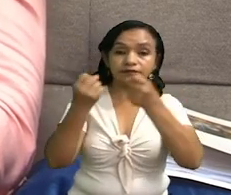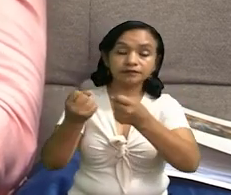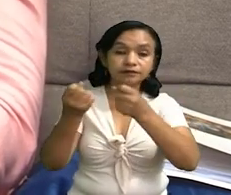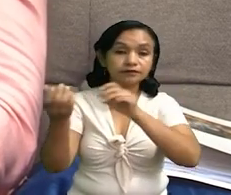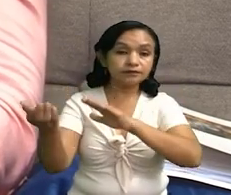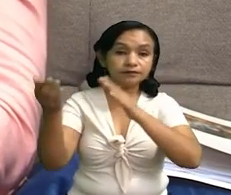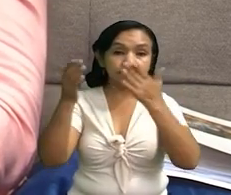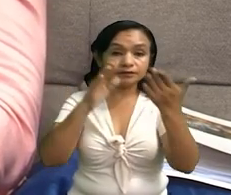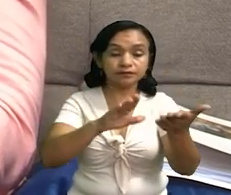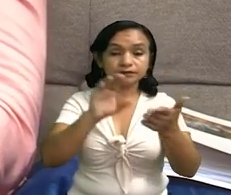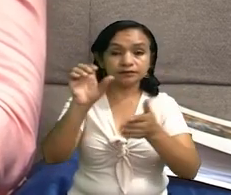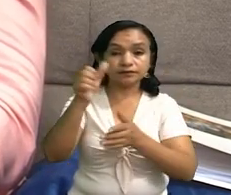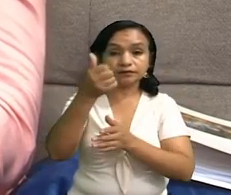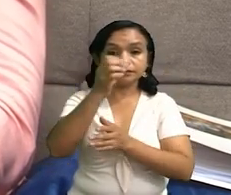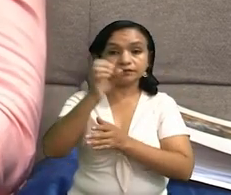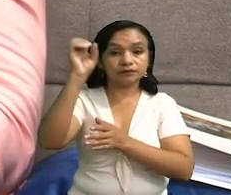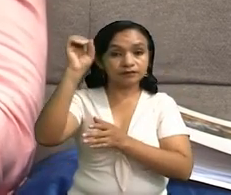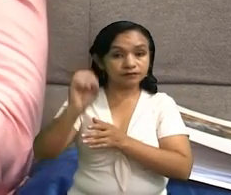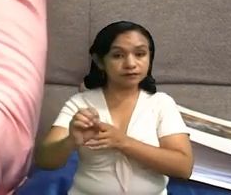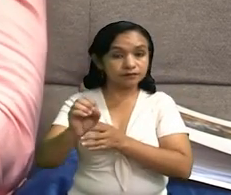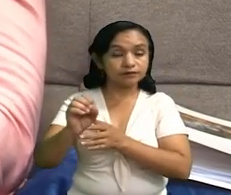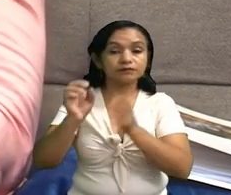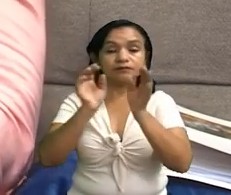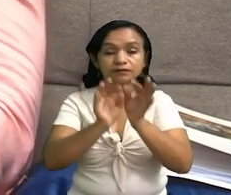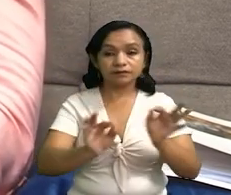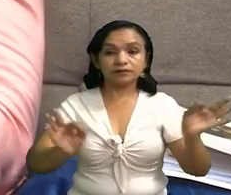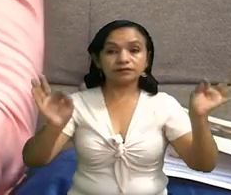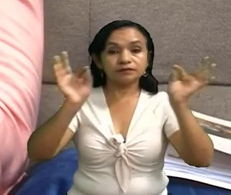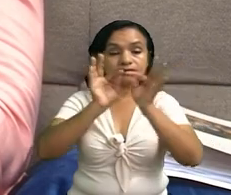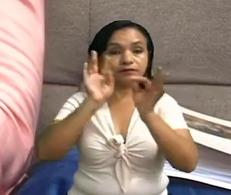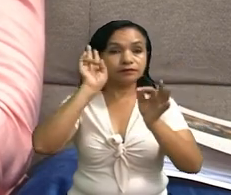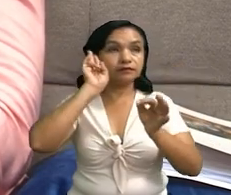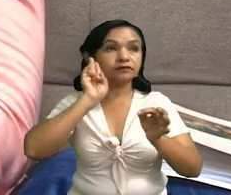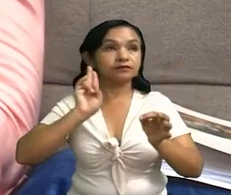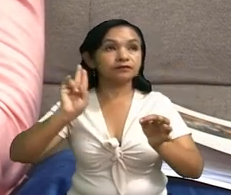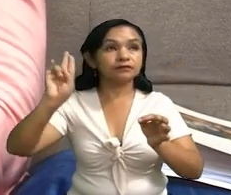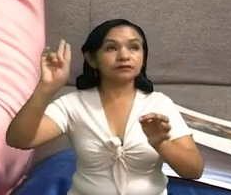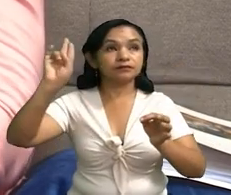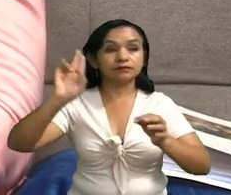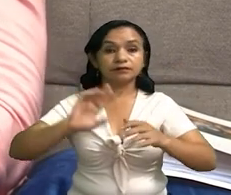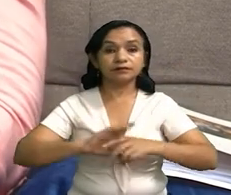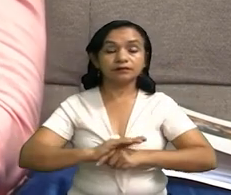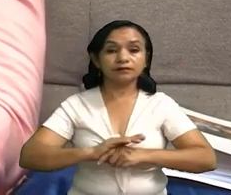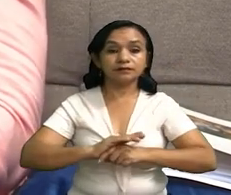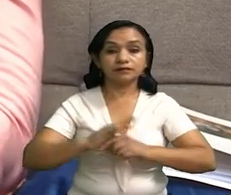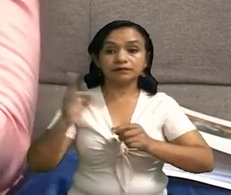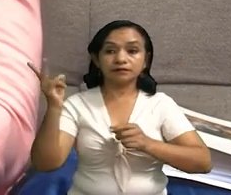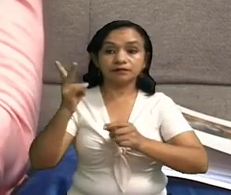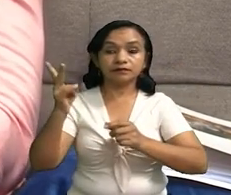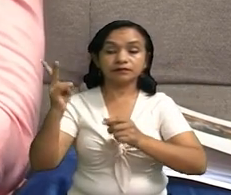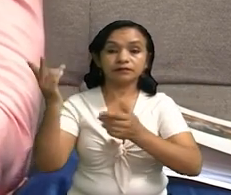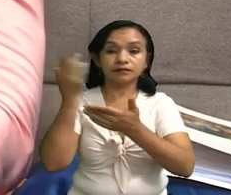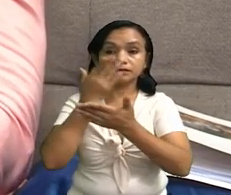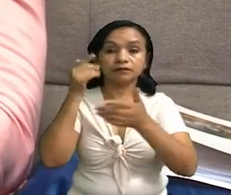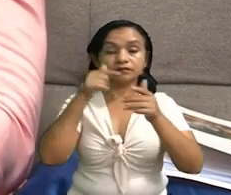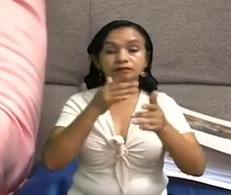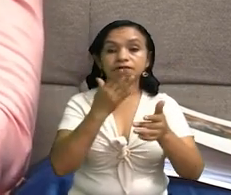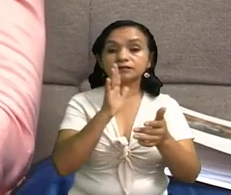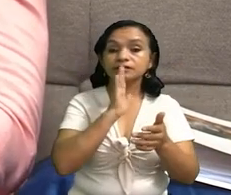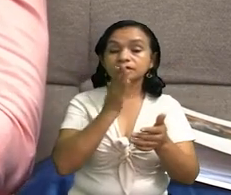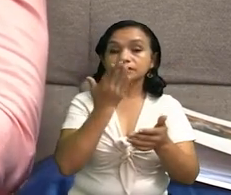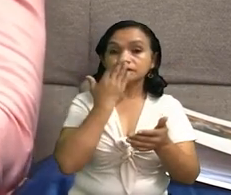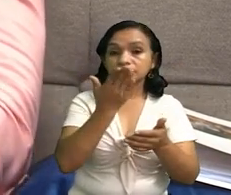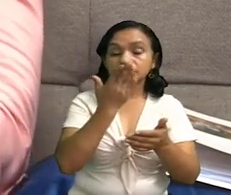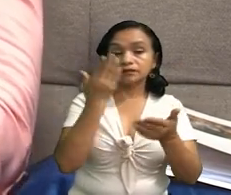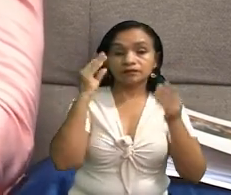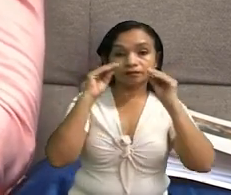vida por el 6% es muy importante, porque por ellos nosotros hoy estamos hablando de calidad, y por